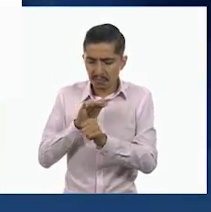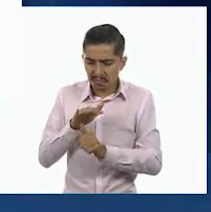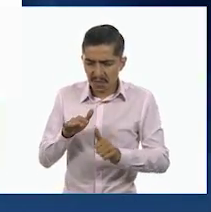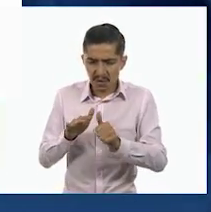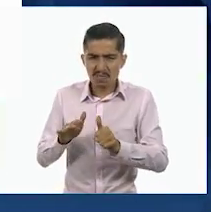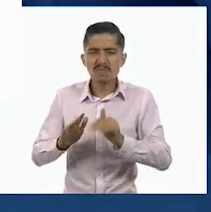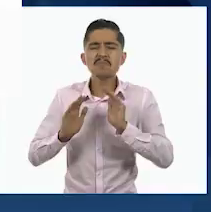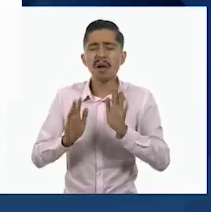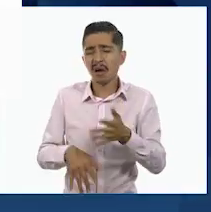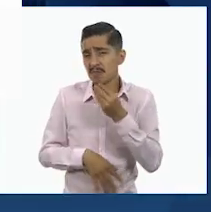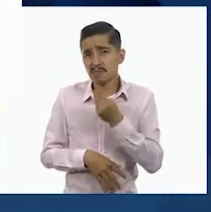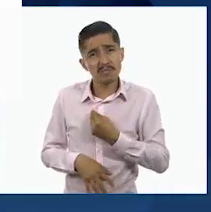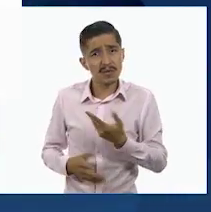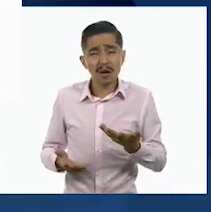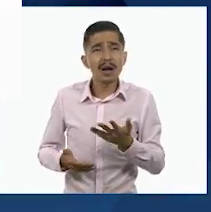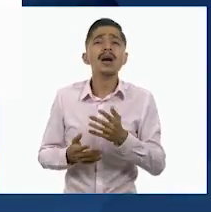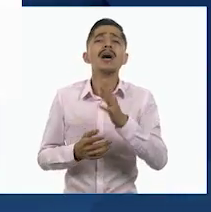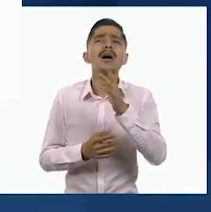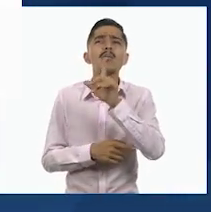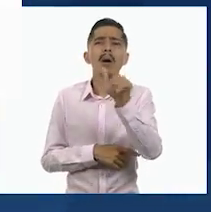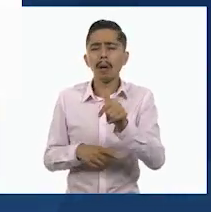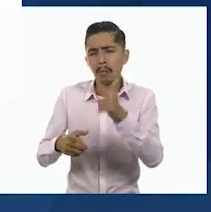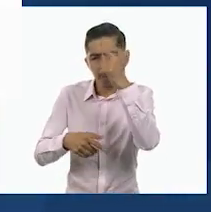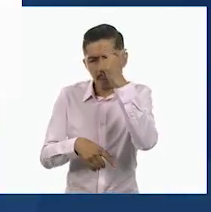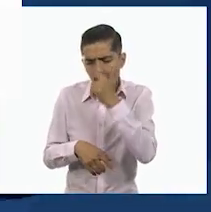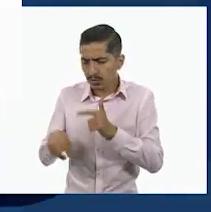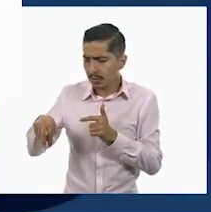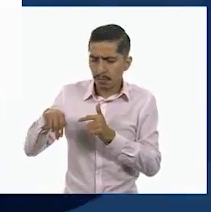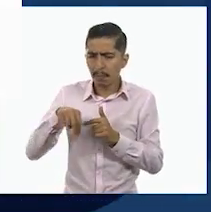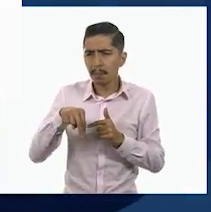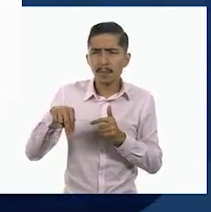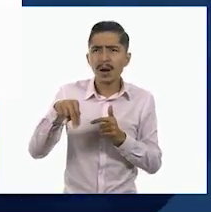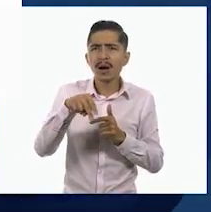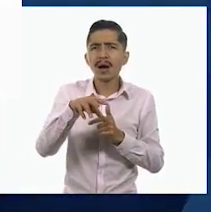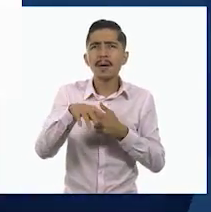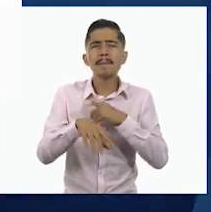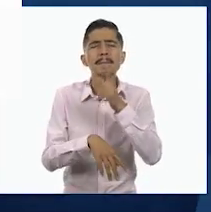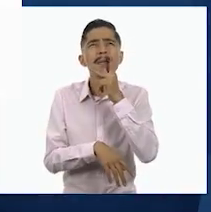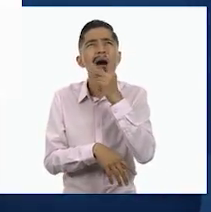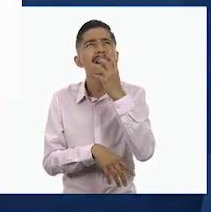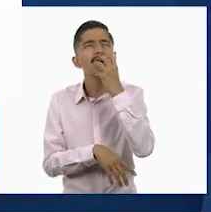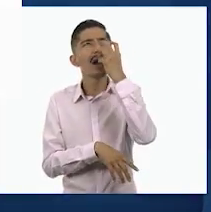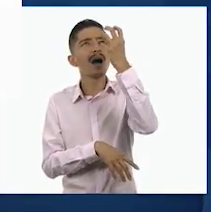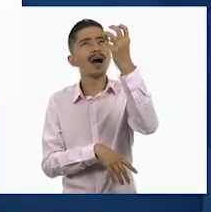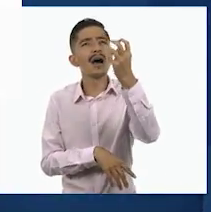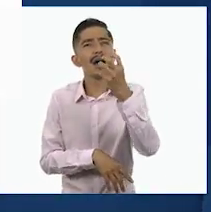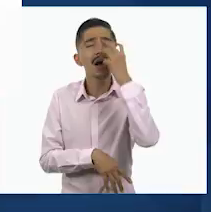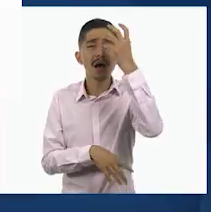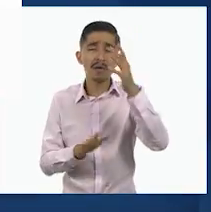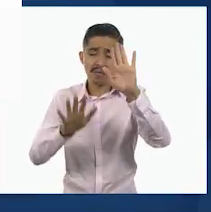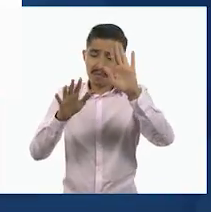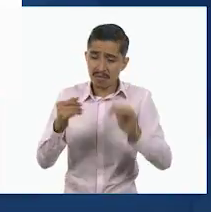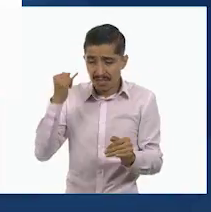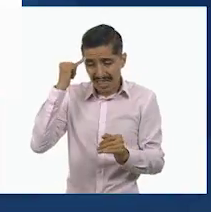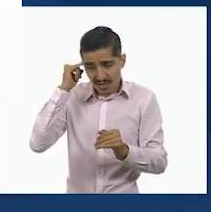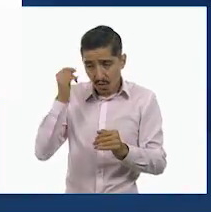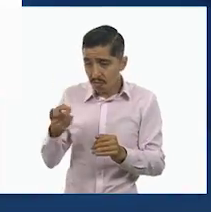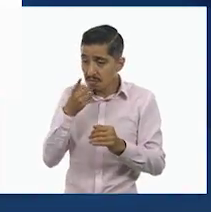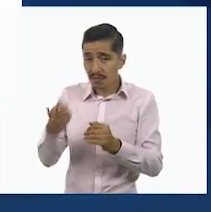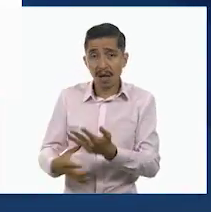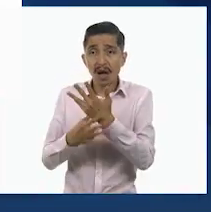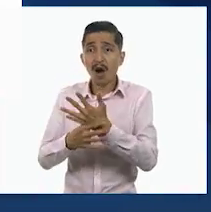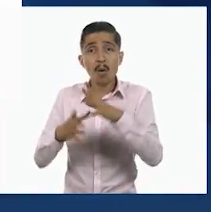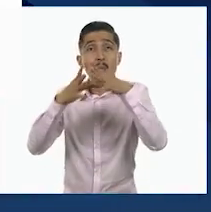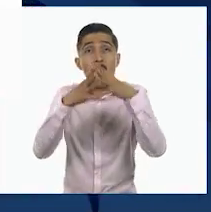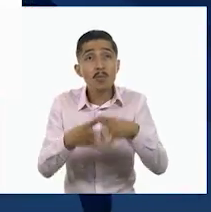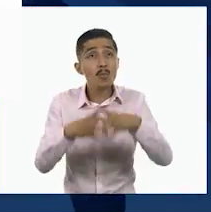Algunas noches salía a caminar por los caminos. En voz alta llamaba a mi padre. Los indios creen que los muertos no se van del